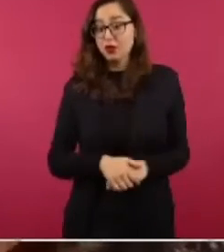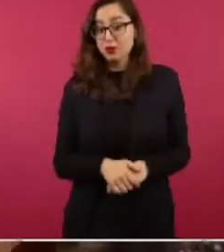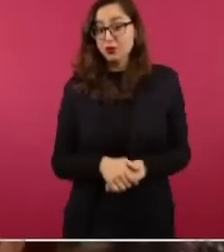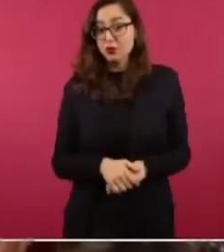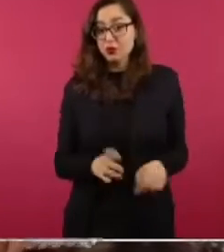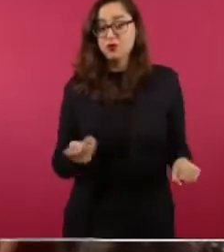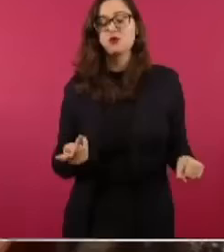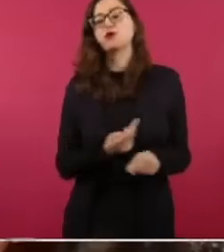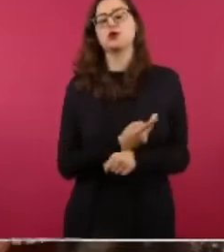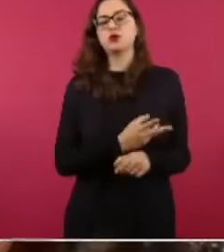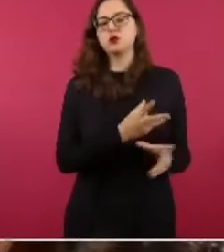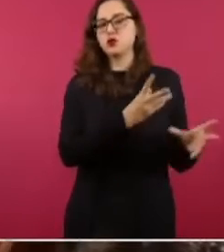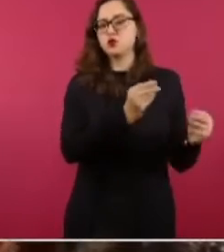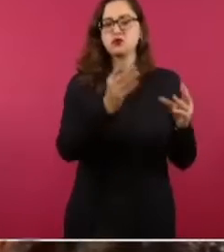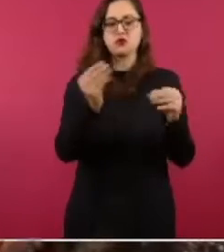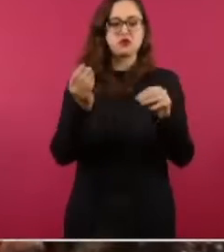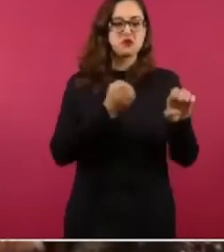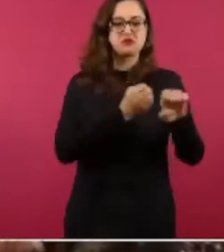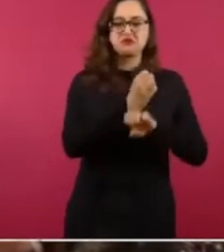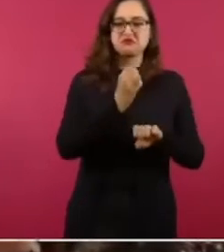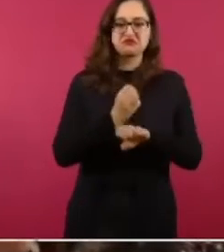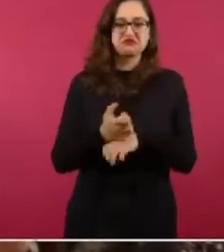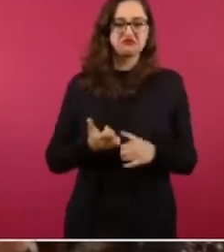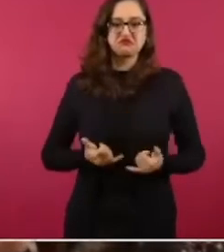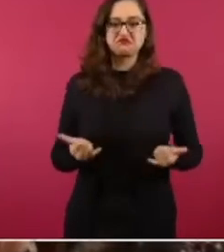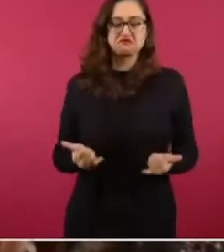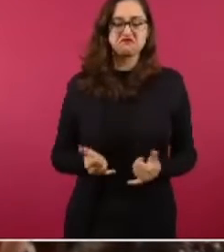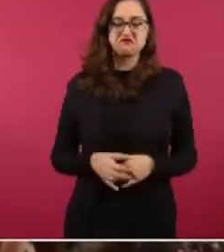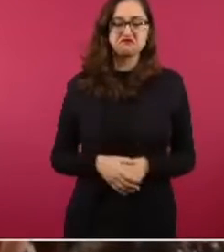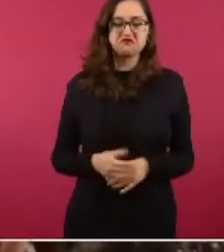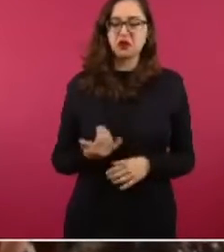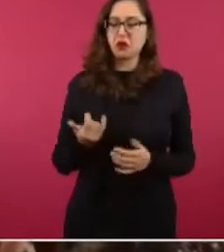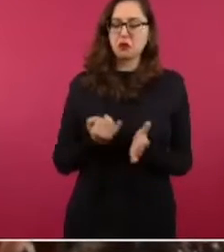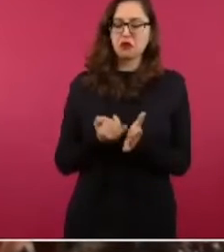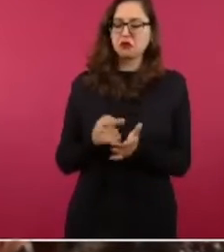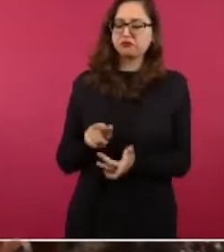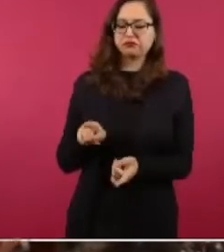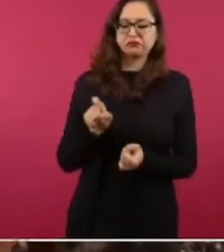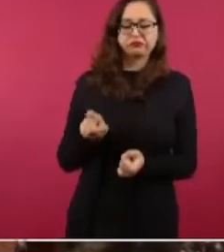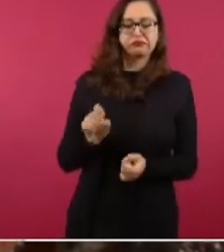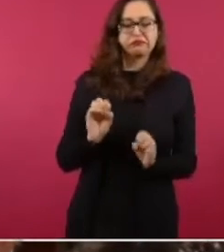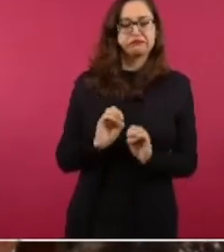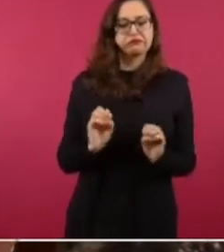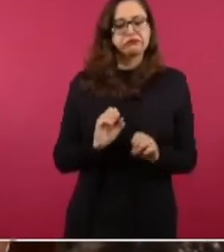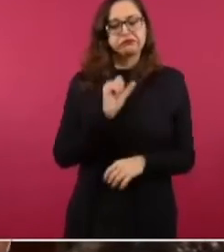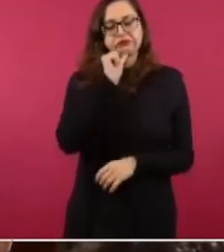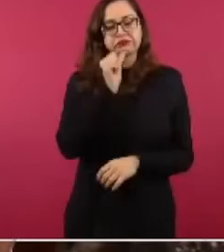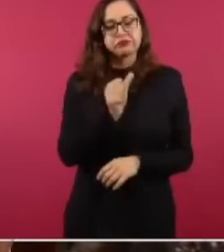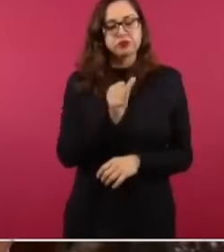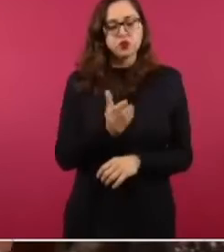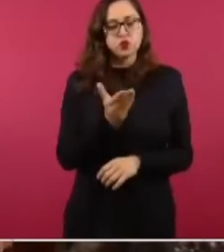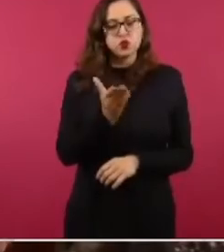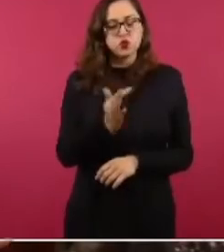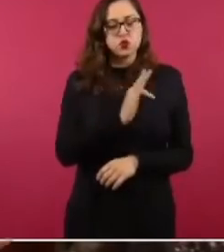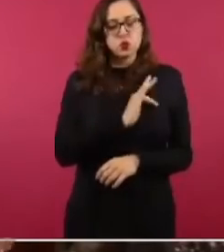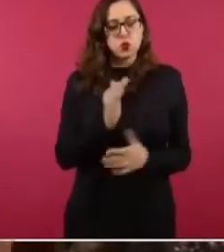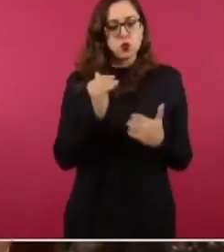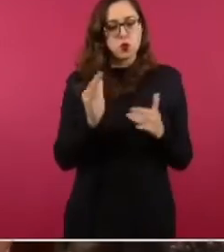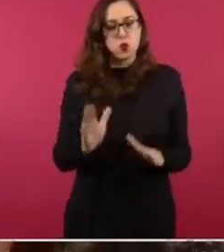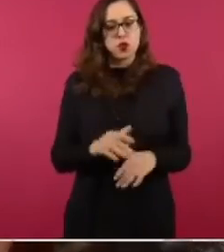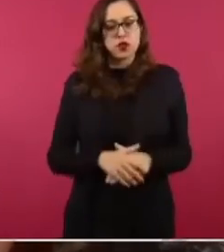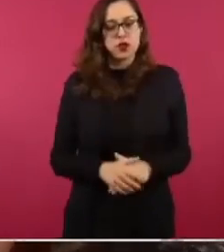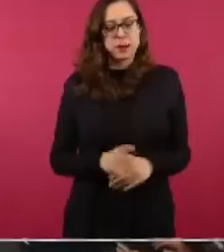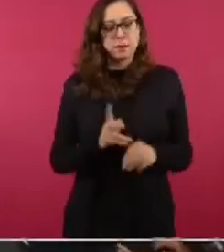local muchos estados pues no recaudan nada. Entonces, usted podría platicar con